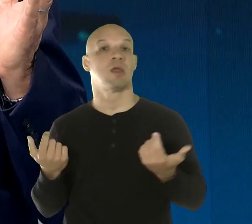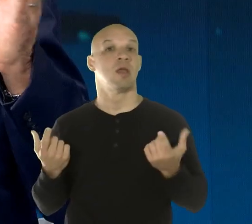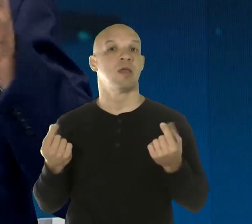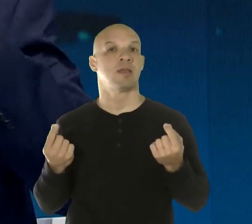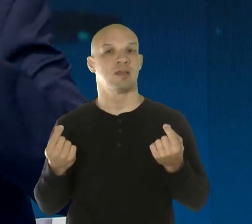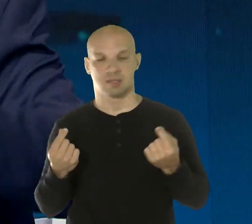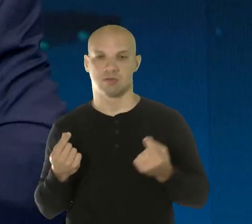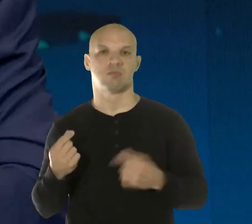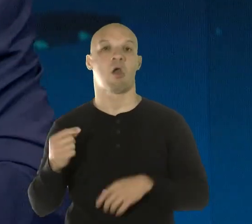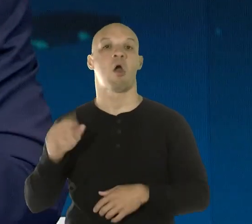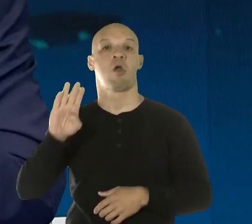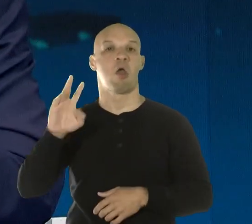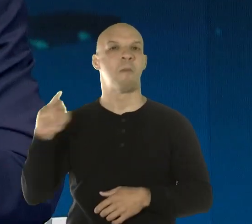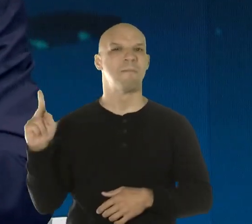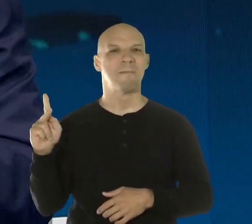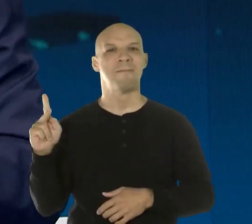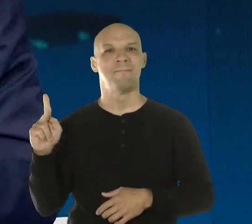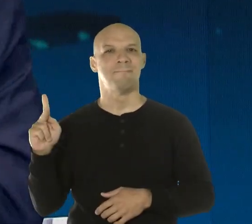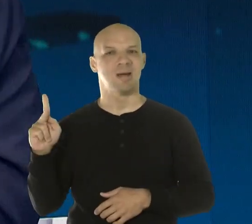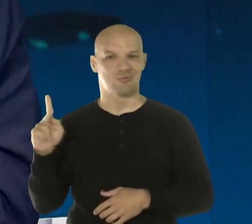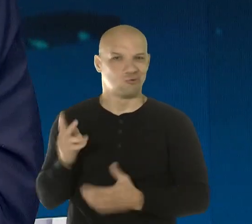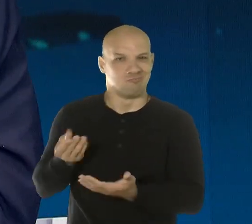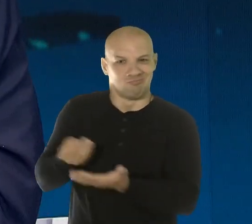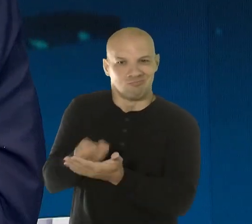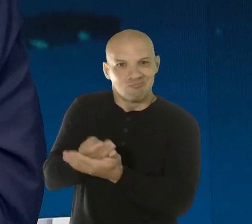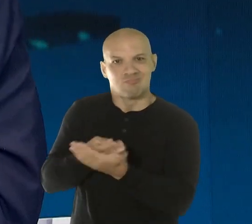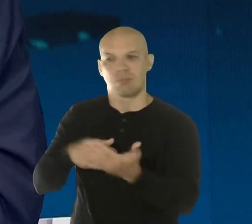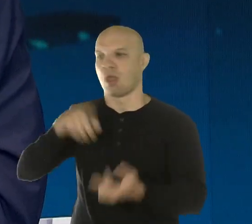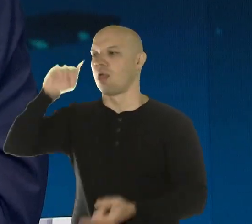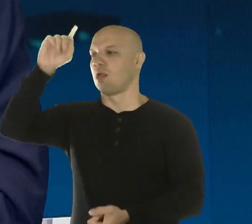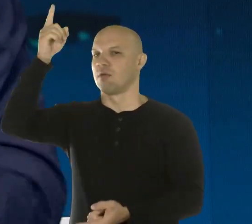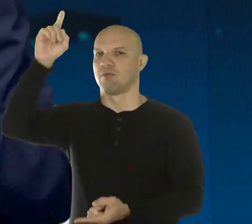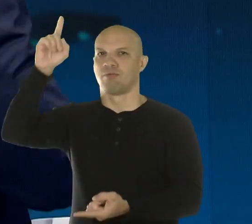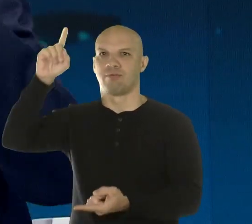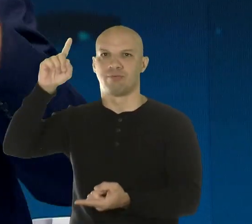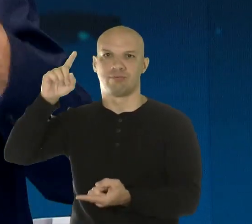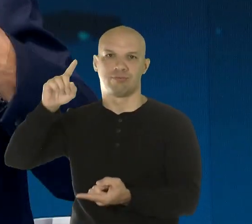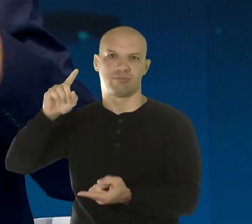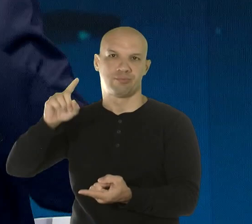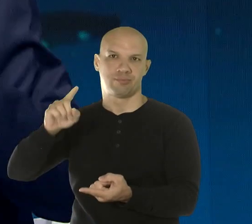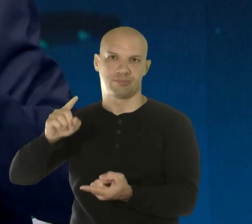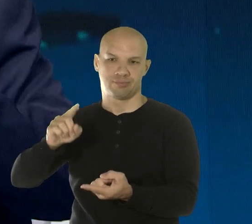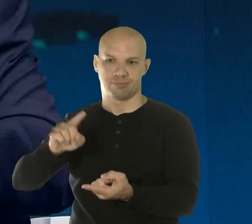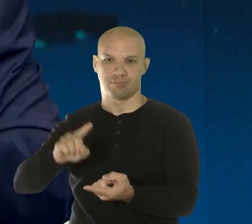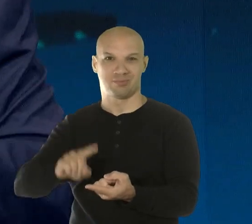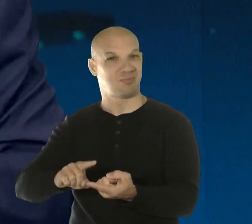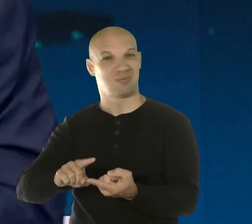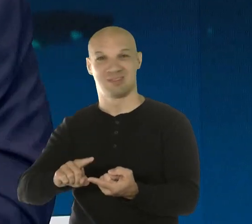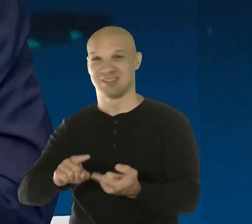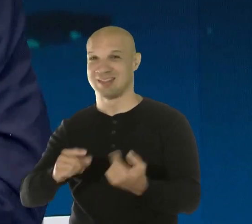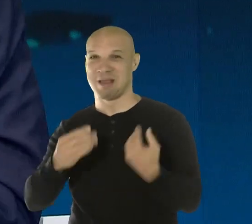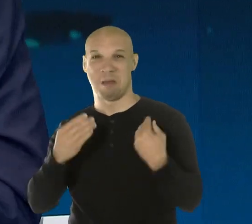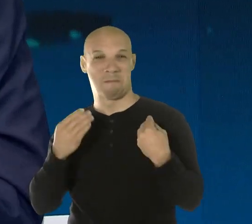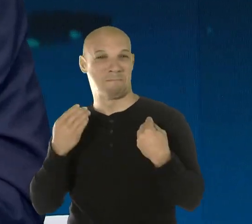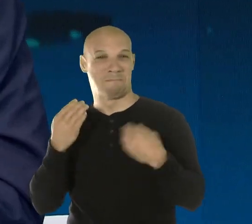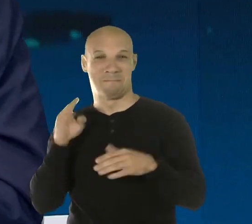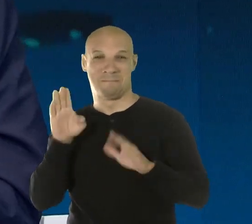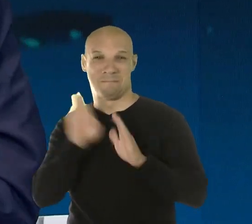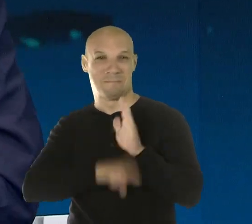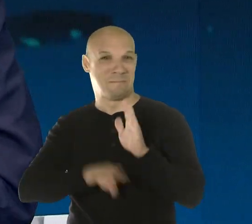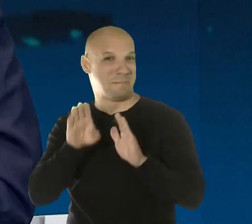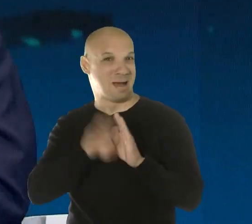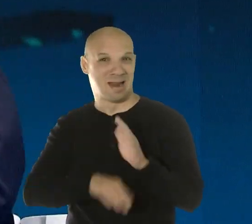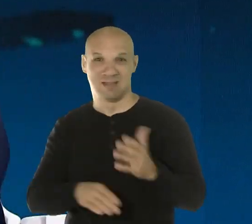banco y bajarlas a un nivel prácticamente cero. Entonces, literalmente está tan barato que este esfuerzo que tú adquieras este banco,